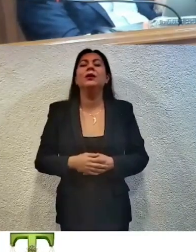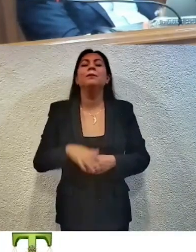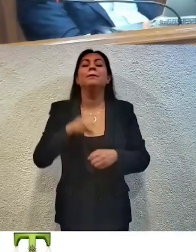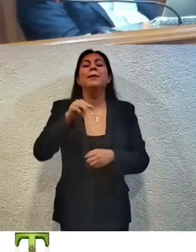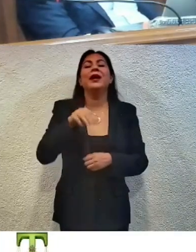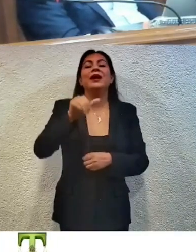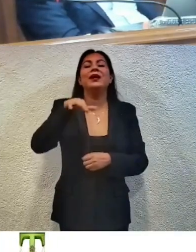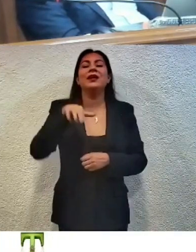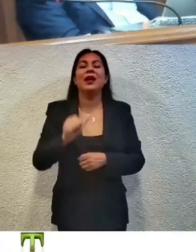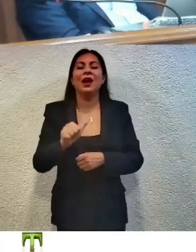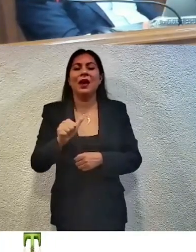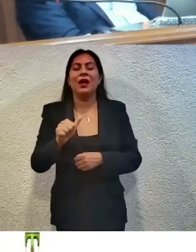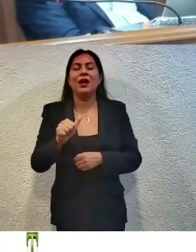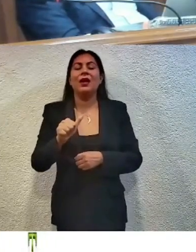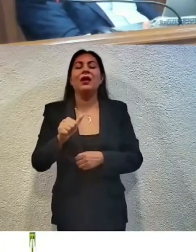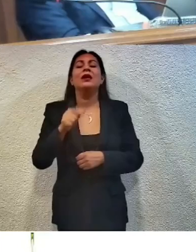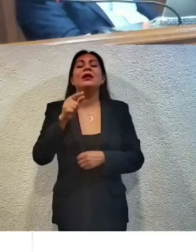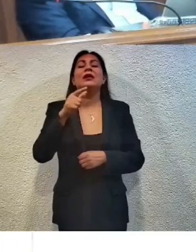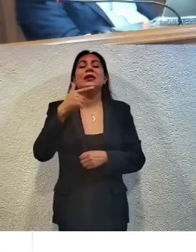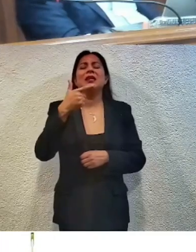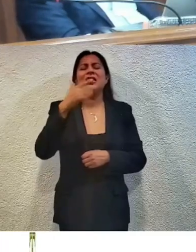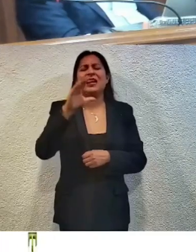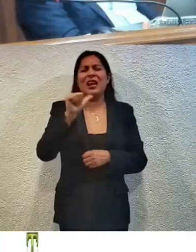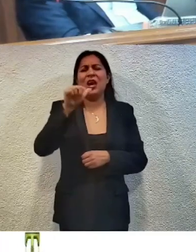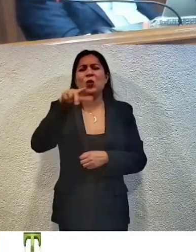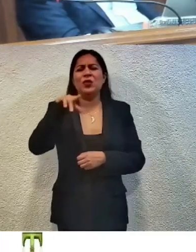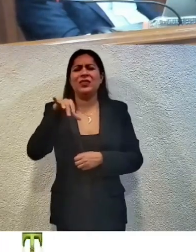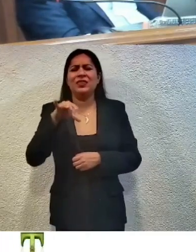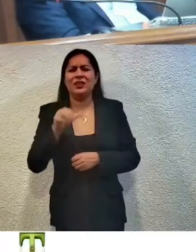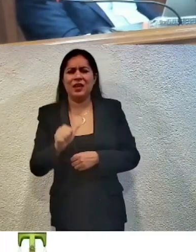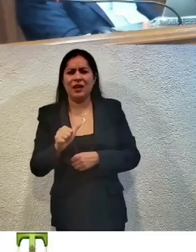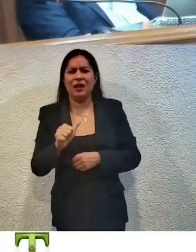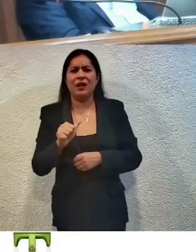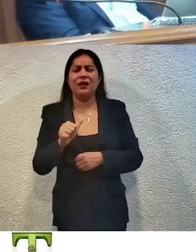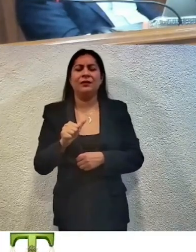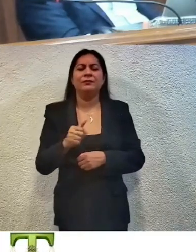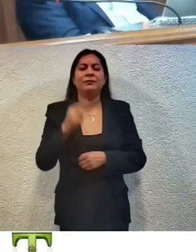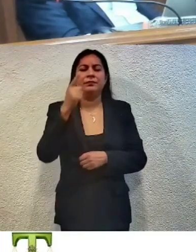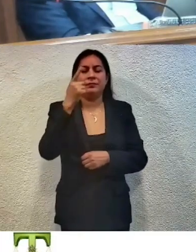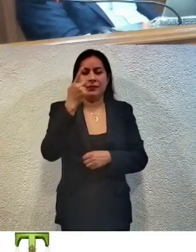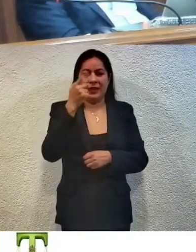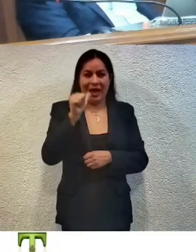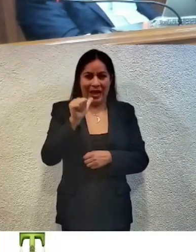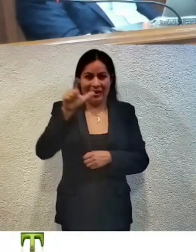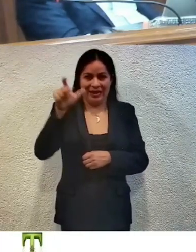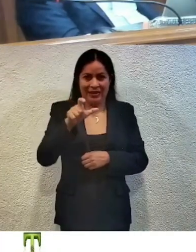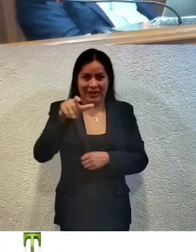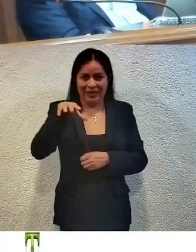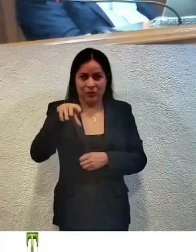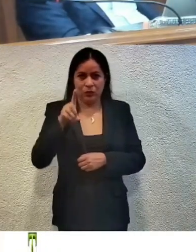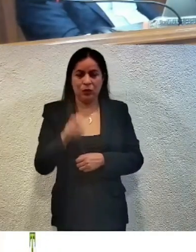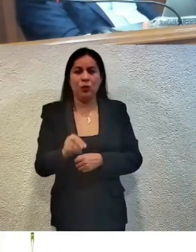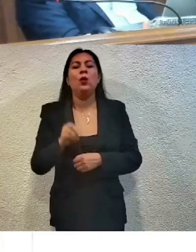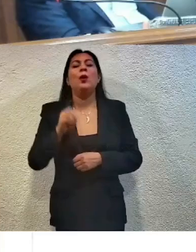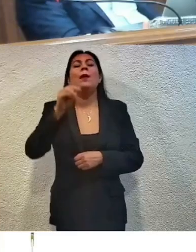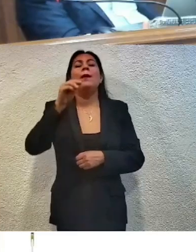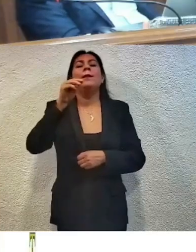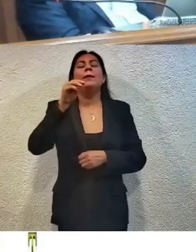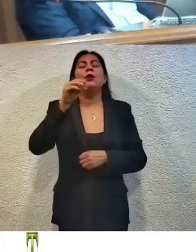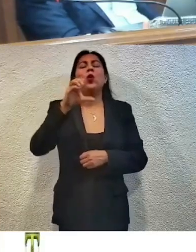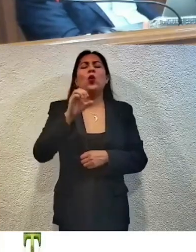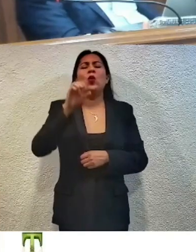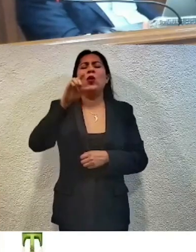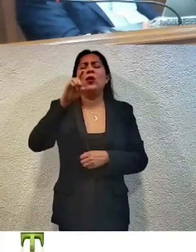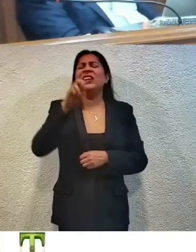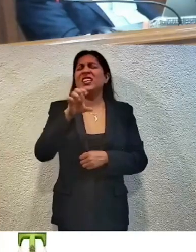María del Pilar Vadillo Ruiz y Flavia García García, Alejandro Bravo Abarca y Misraín Olea